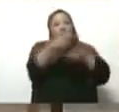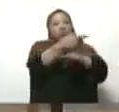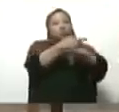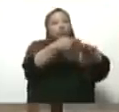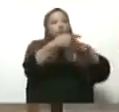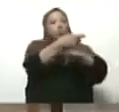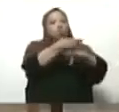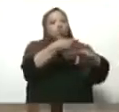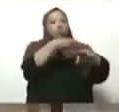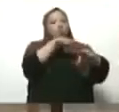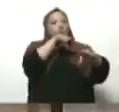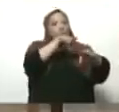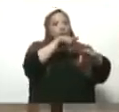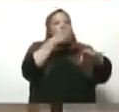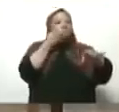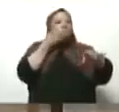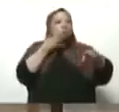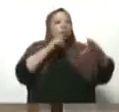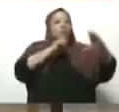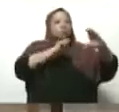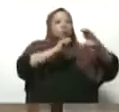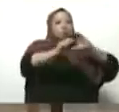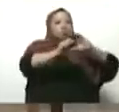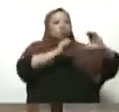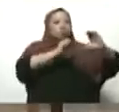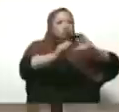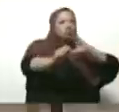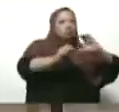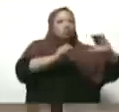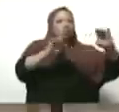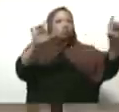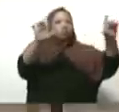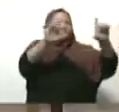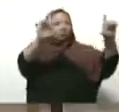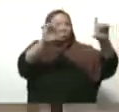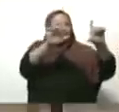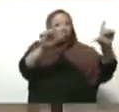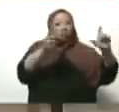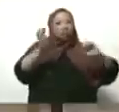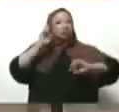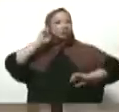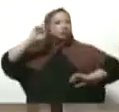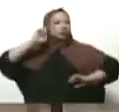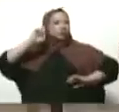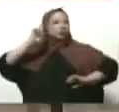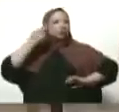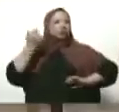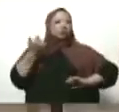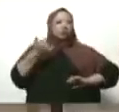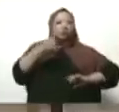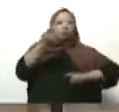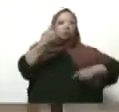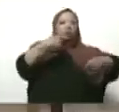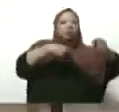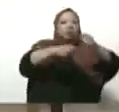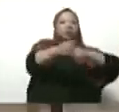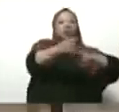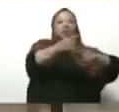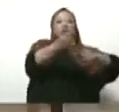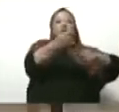comunicación utilizando para ello las llamadas narconovelas